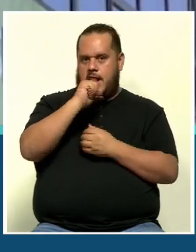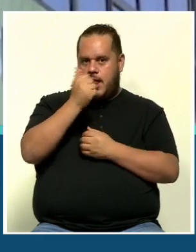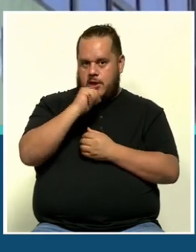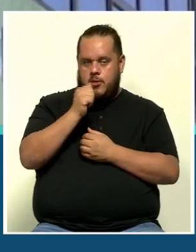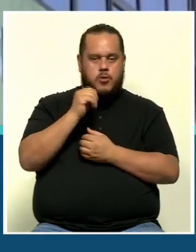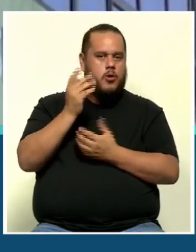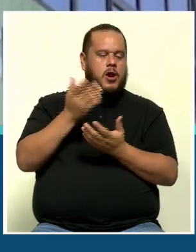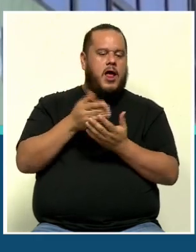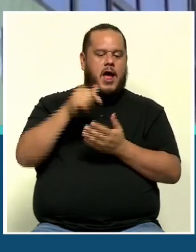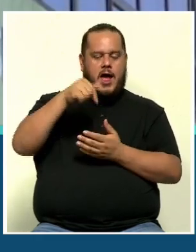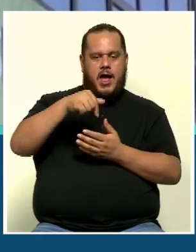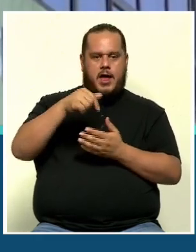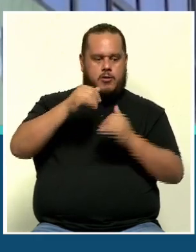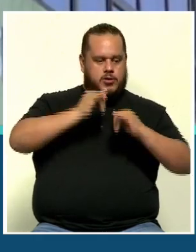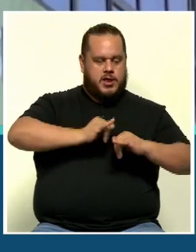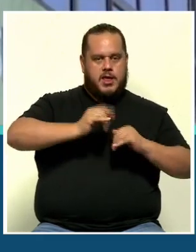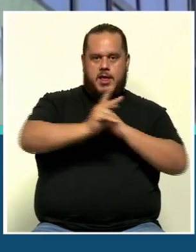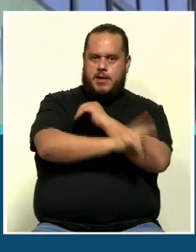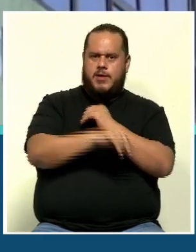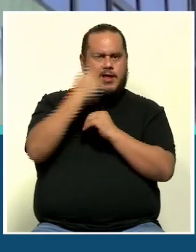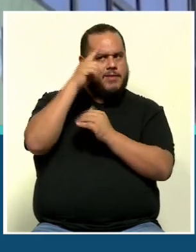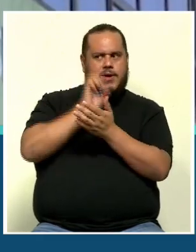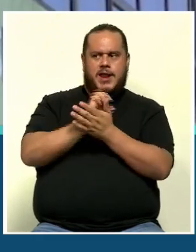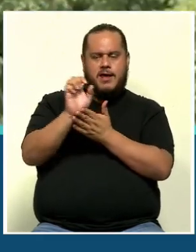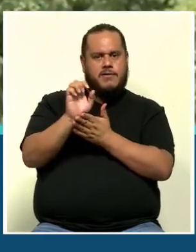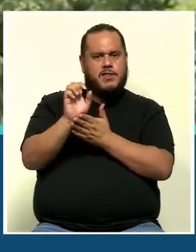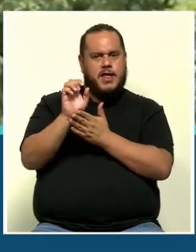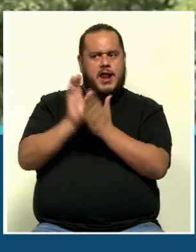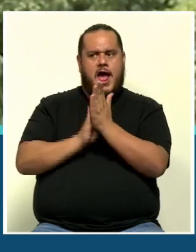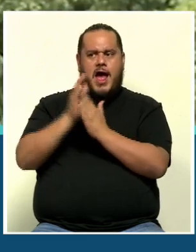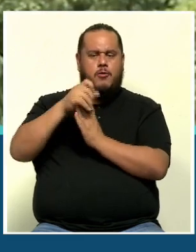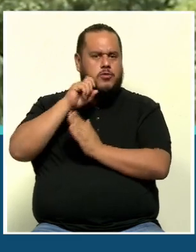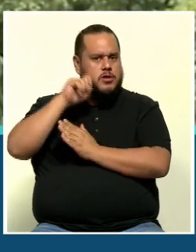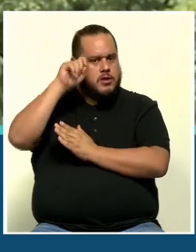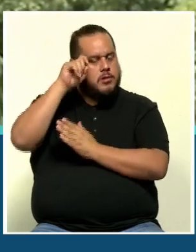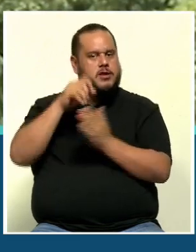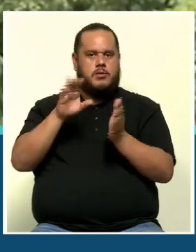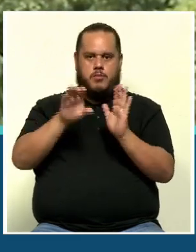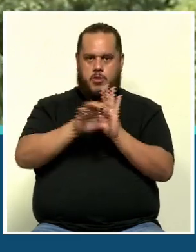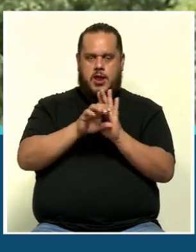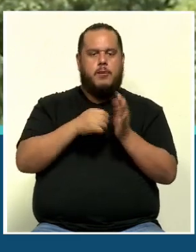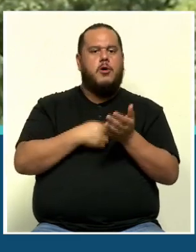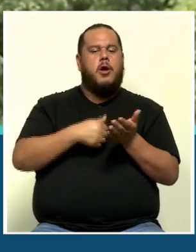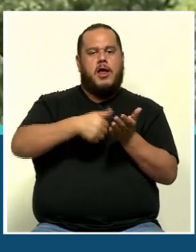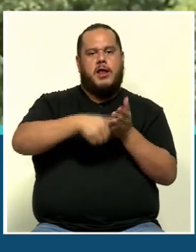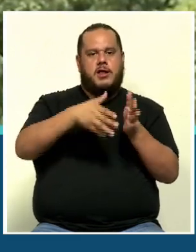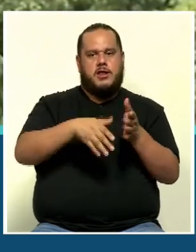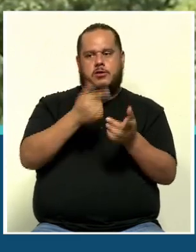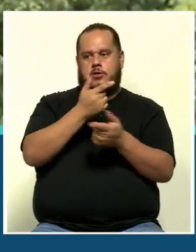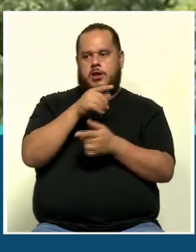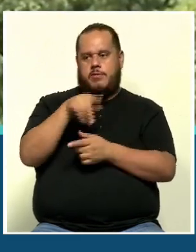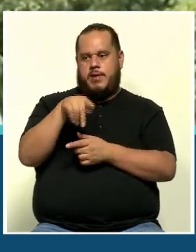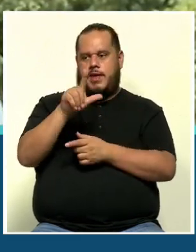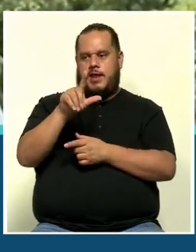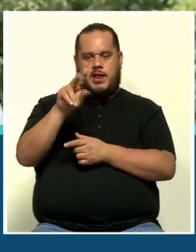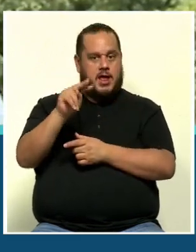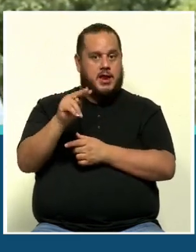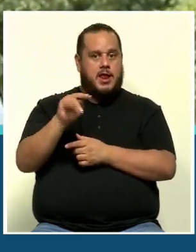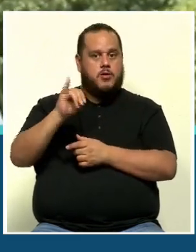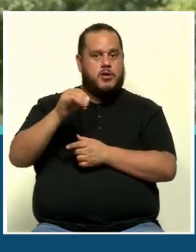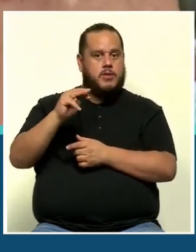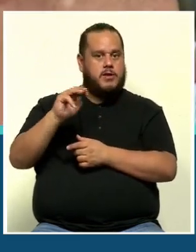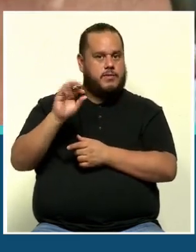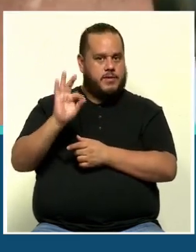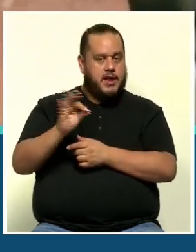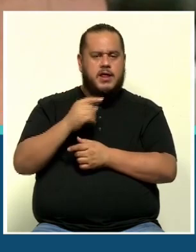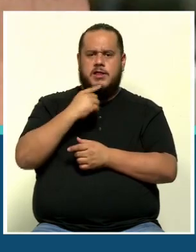estancia en el país, con el fin de evitar ataques sexuales. Por ejemplo, el candidato por el Partido Liberación Nacional, José María Figueres,